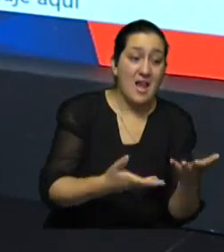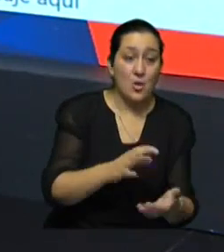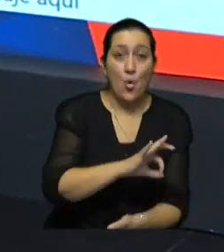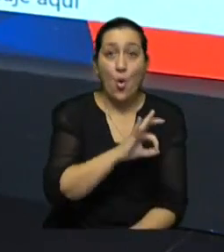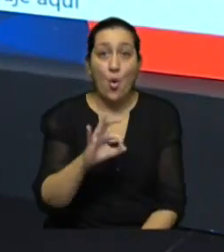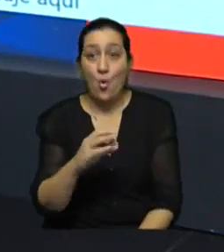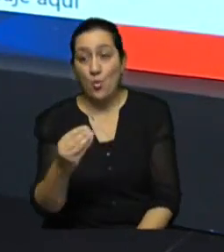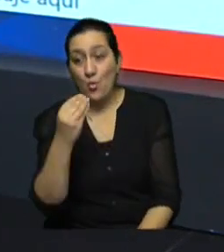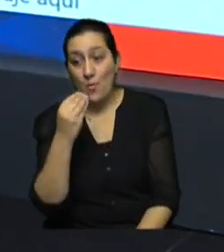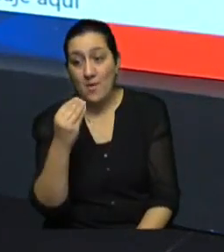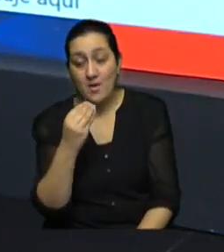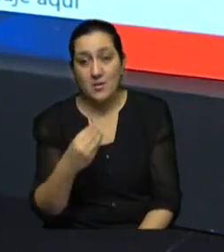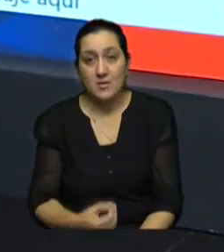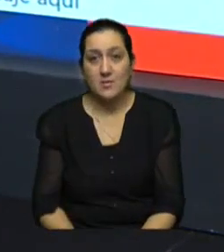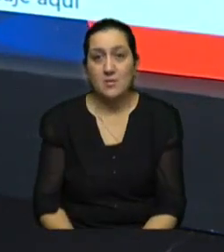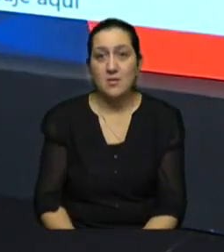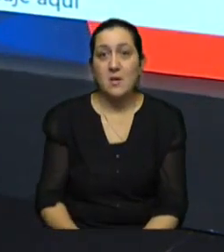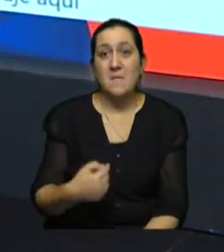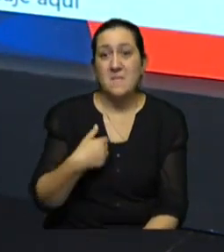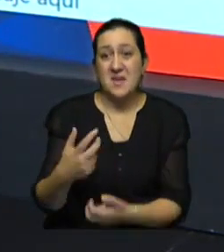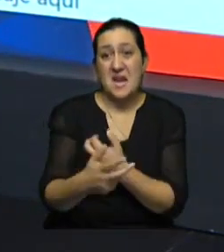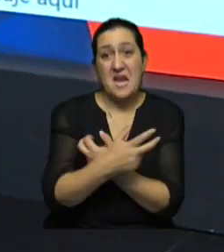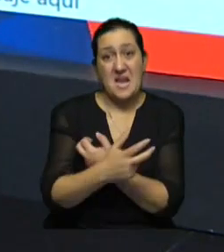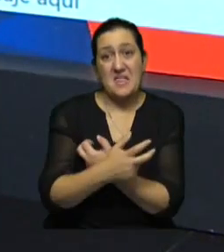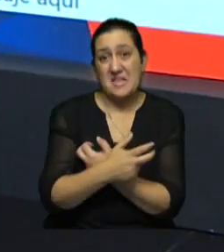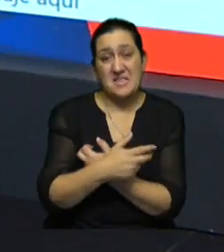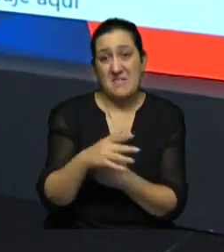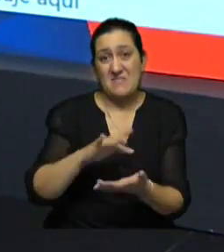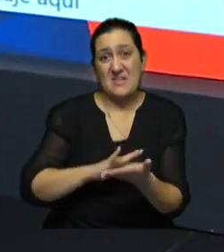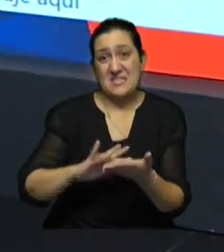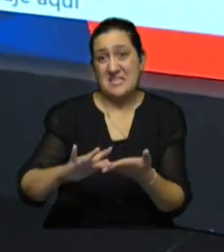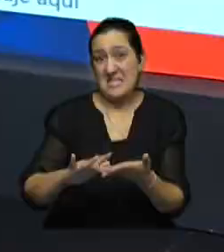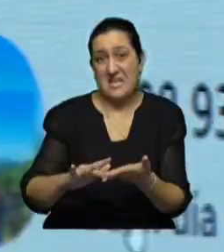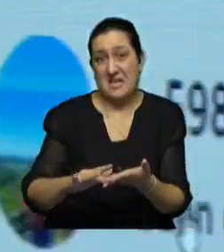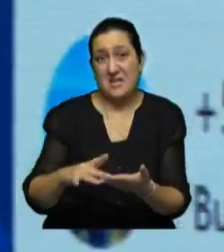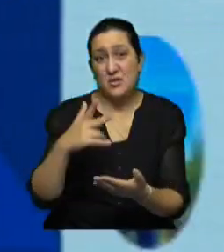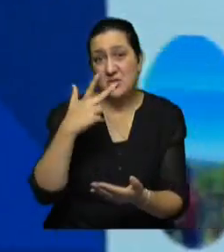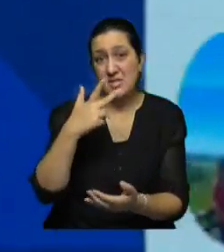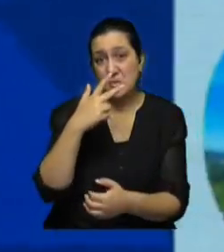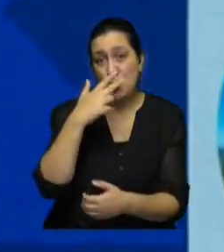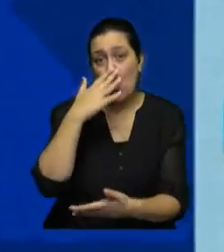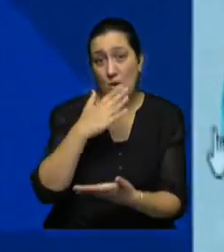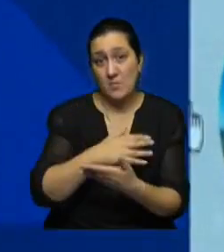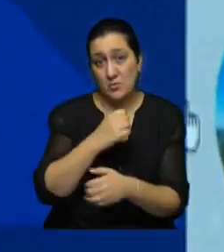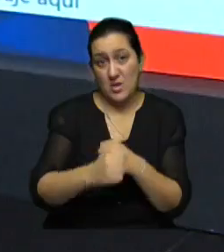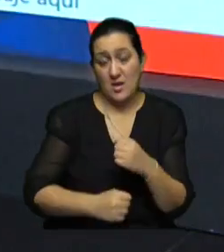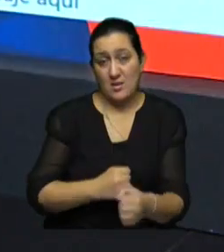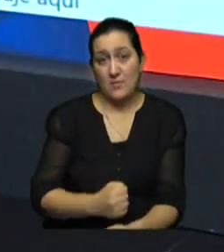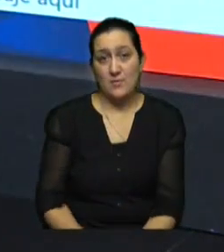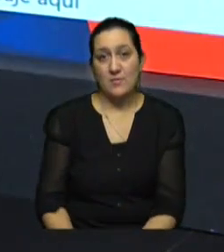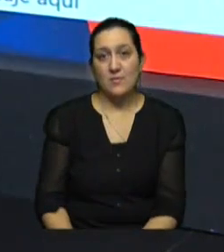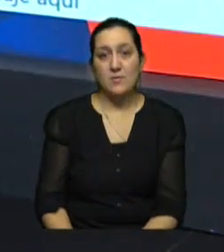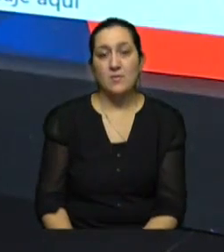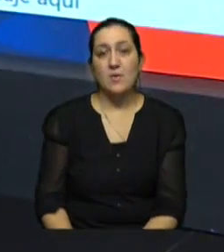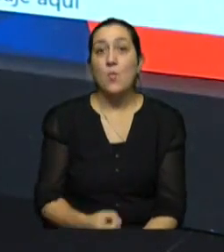Exactamente. Nunca he tenido mi heladera tan vacía como en estos últimos 3 años. A muchos nos pasa. Buen